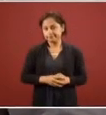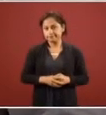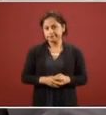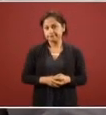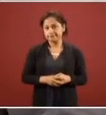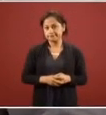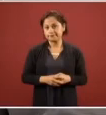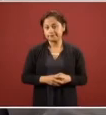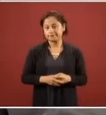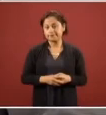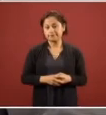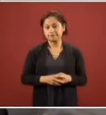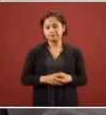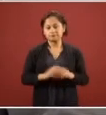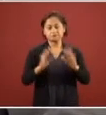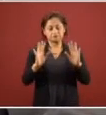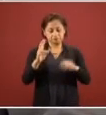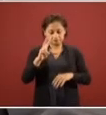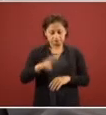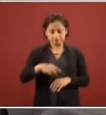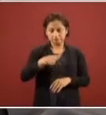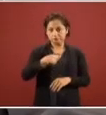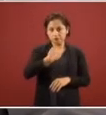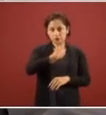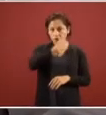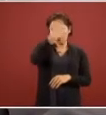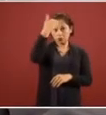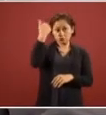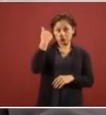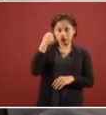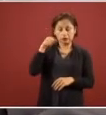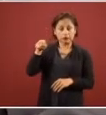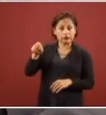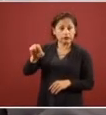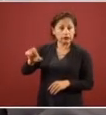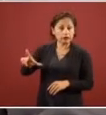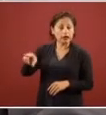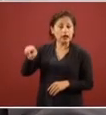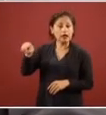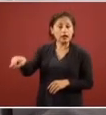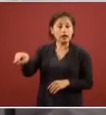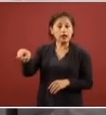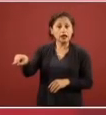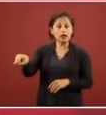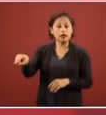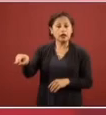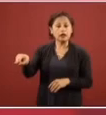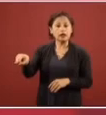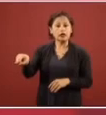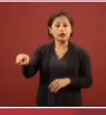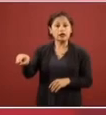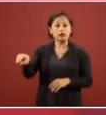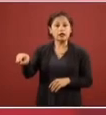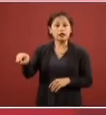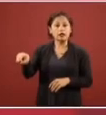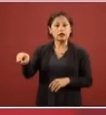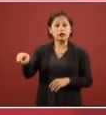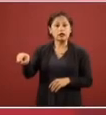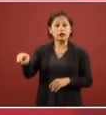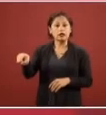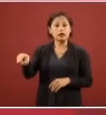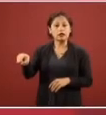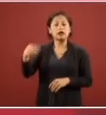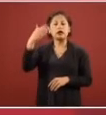No sé si él ha reconocido que actuó en